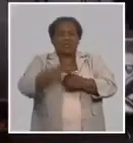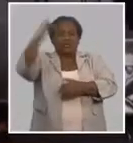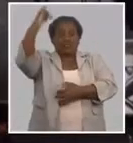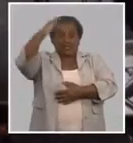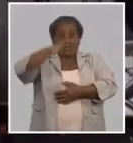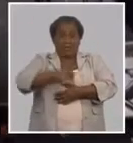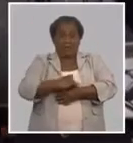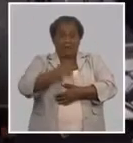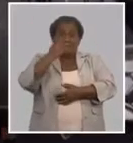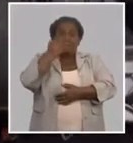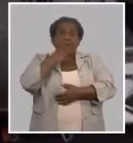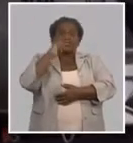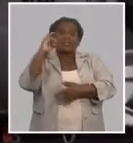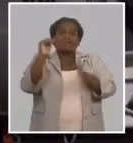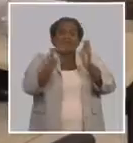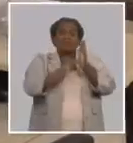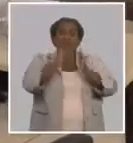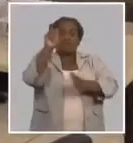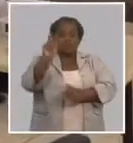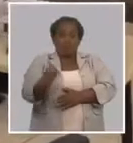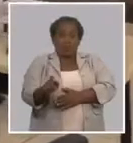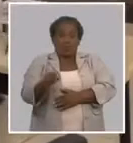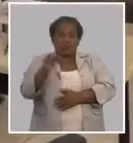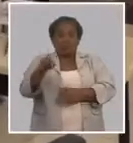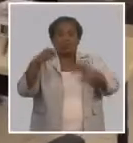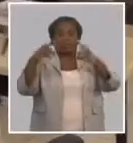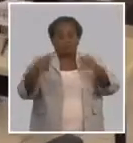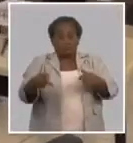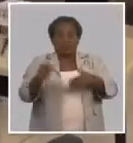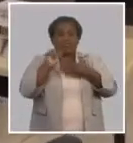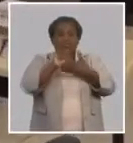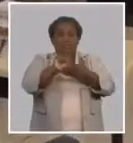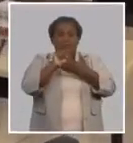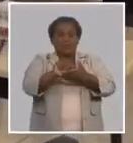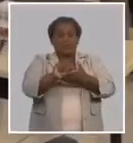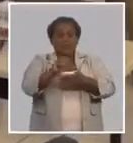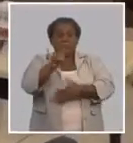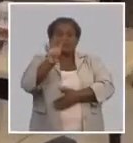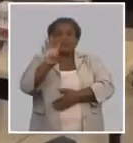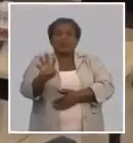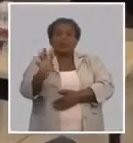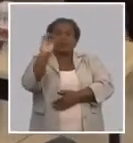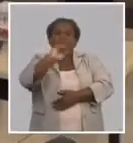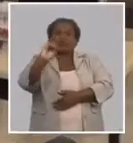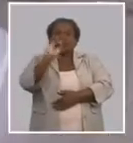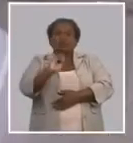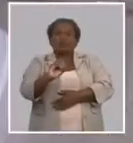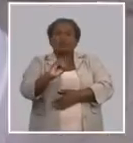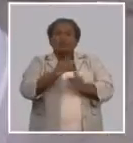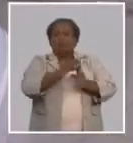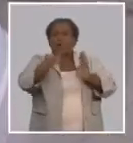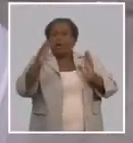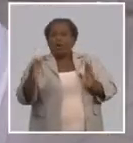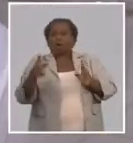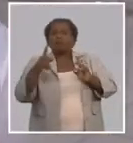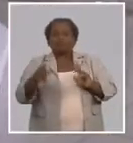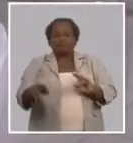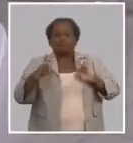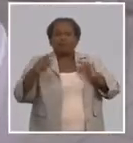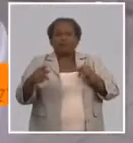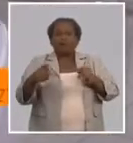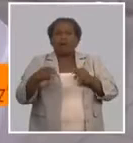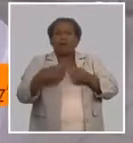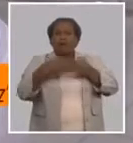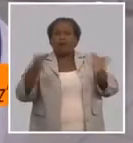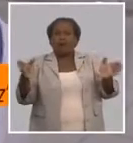entraron al país más de seis mil pasajeros desde la reapertura del servicio el pasado 24 de octubre lectura de las operaciones en